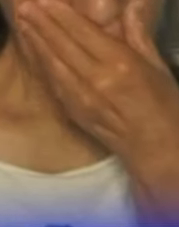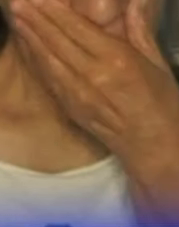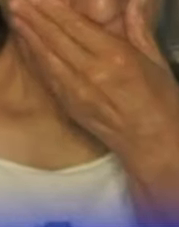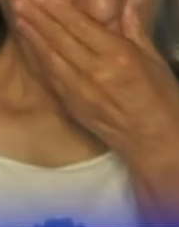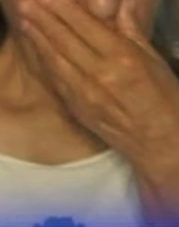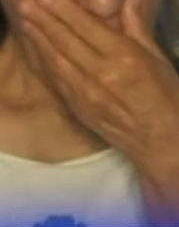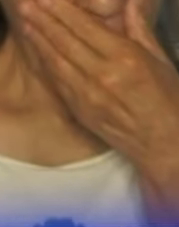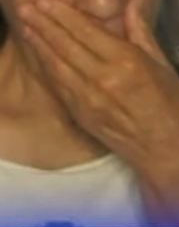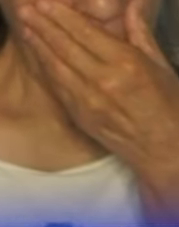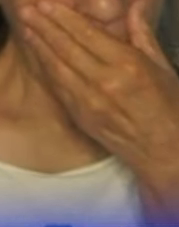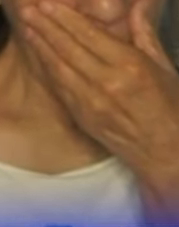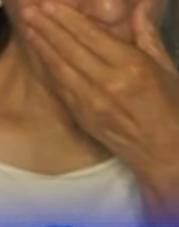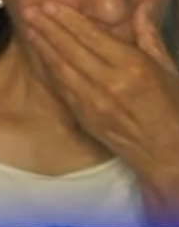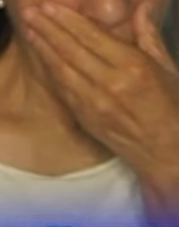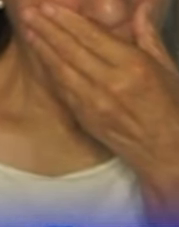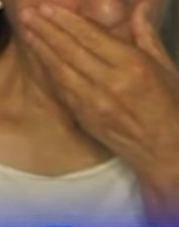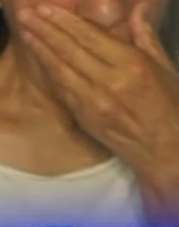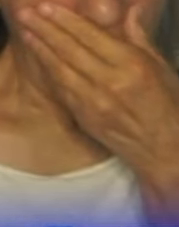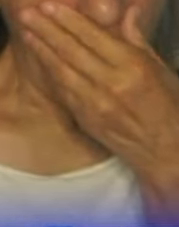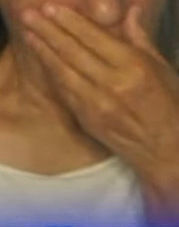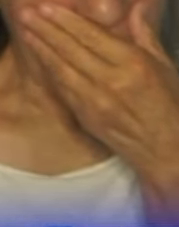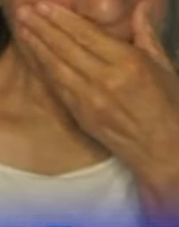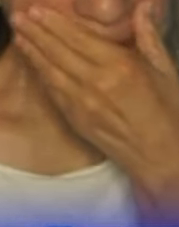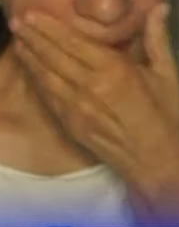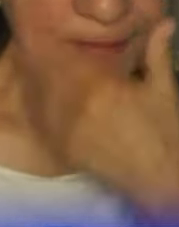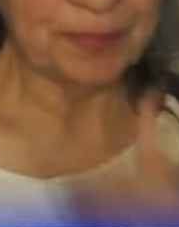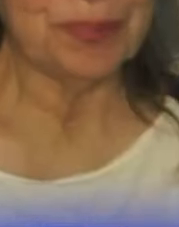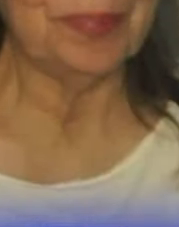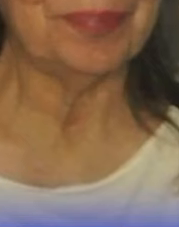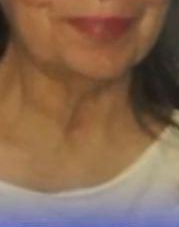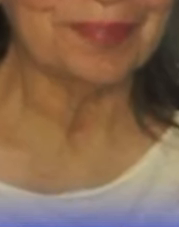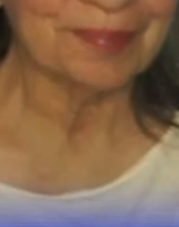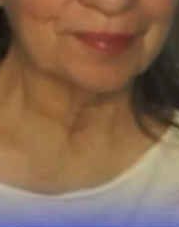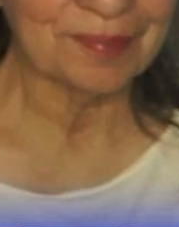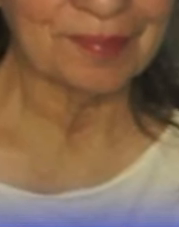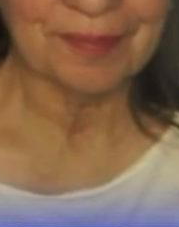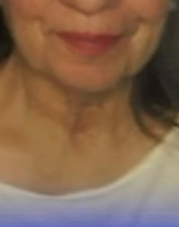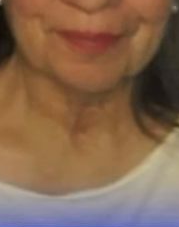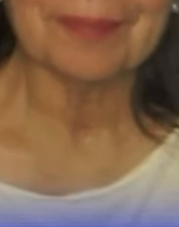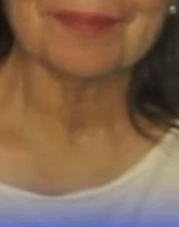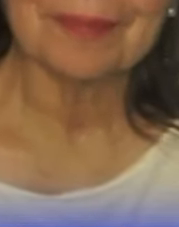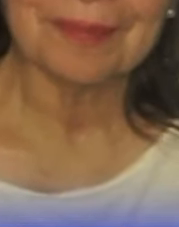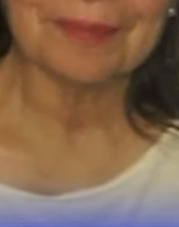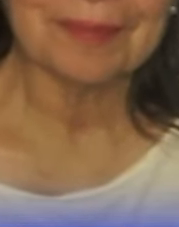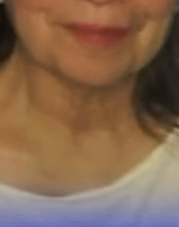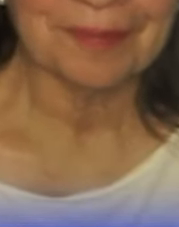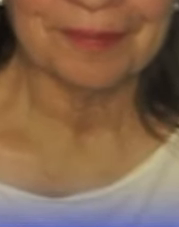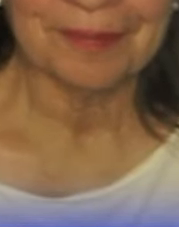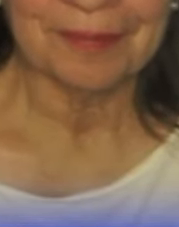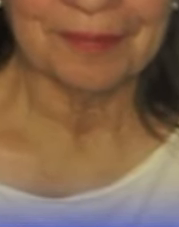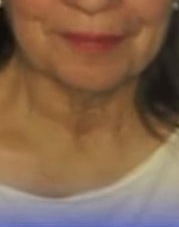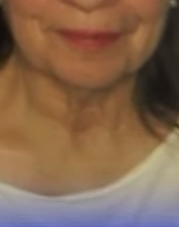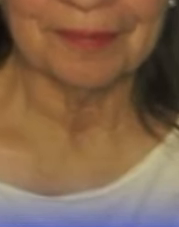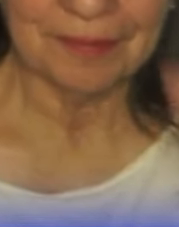que les haya gustado como nosotros, que se haya conmovido y que nos dejen su lindo like, ¿sí? A